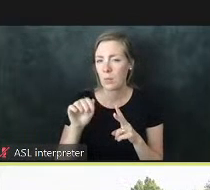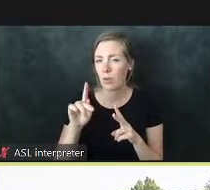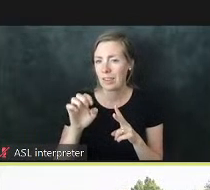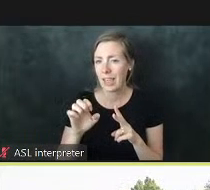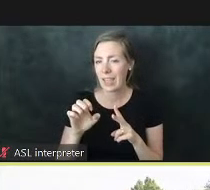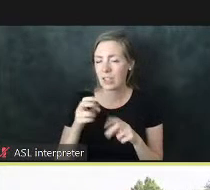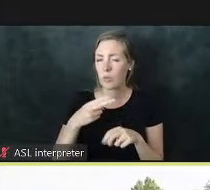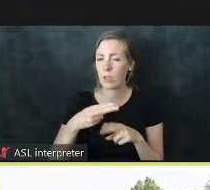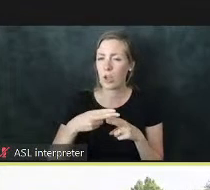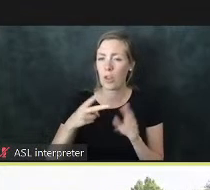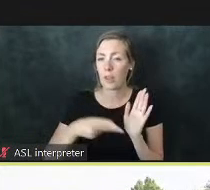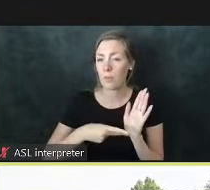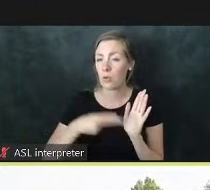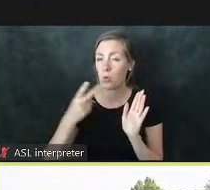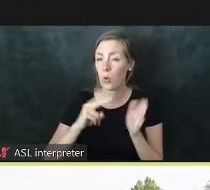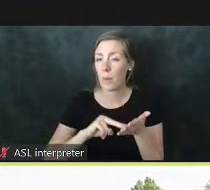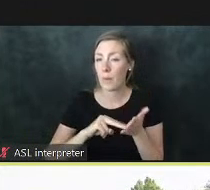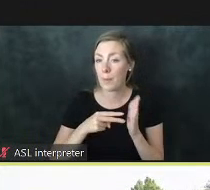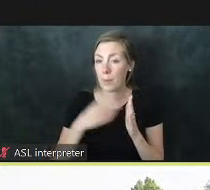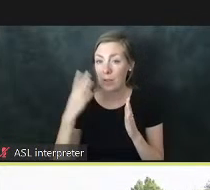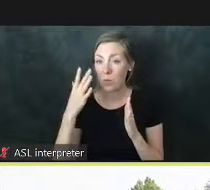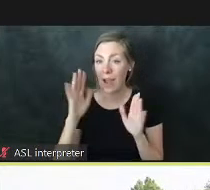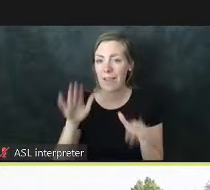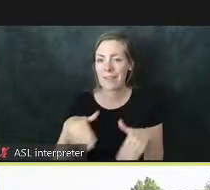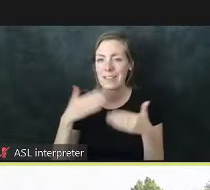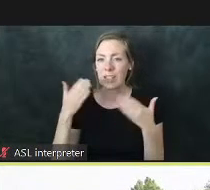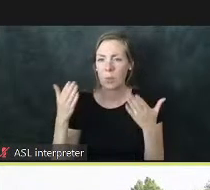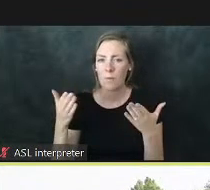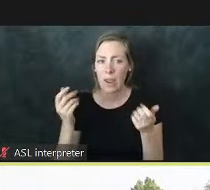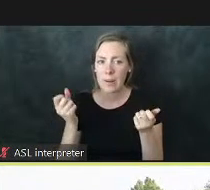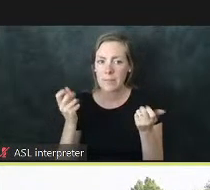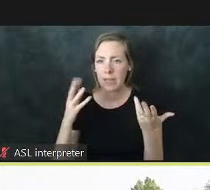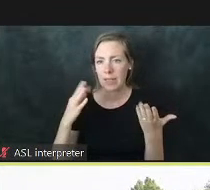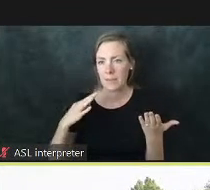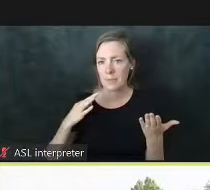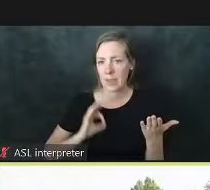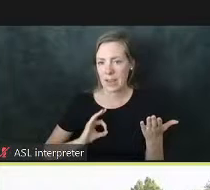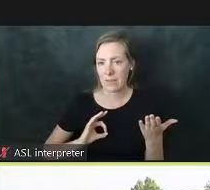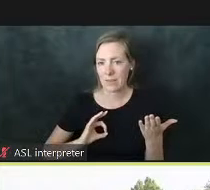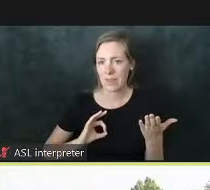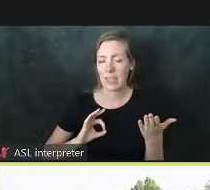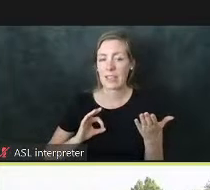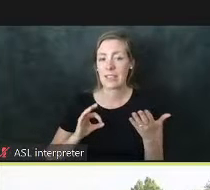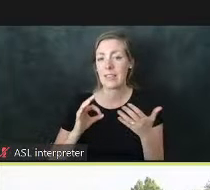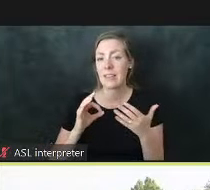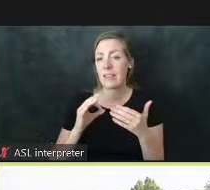dos depósitos de agua que suplen las diferentes partes del condado.